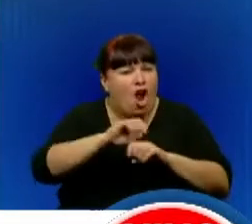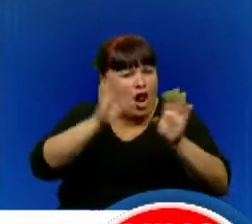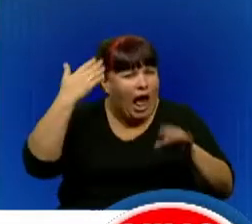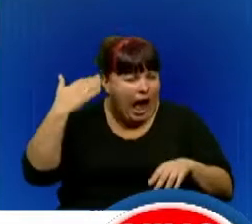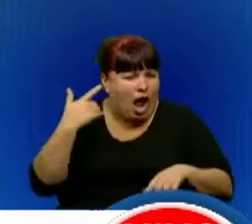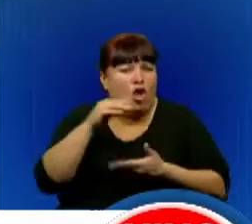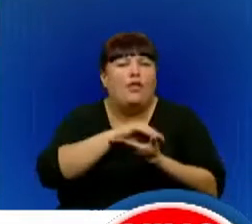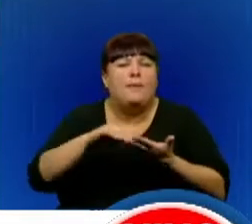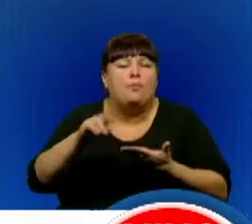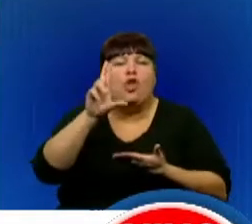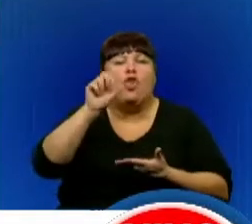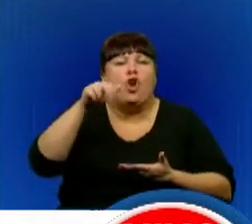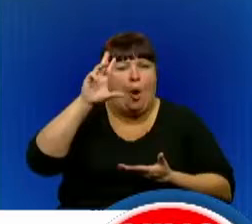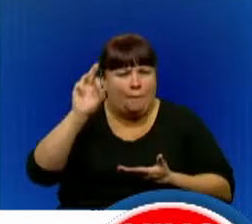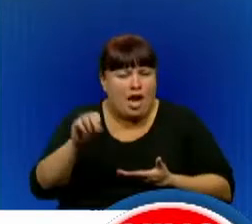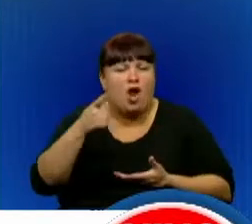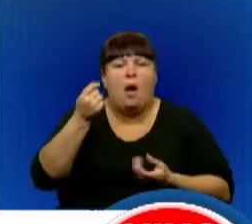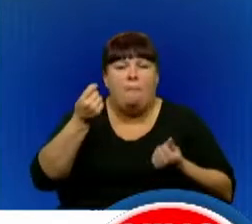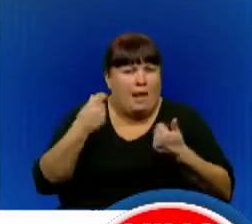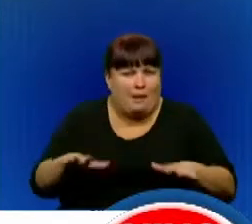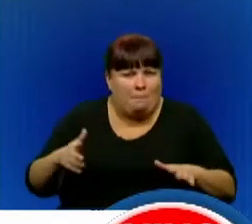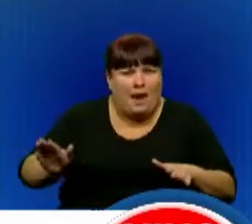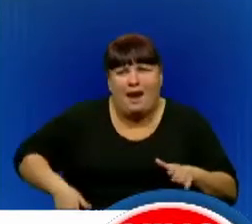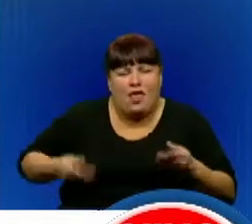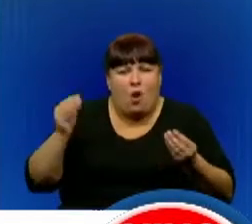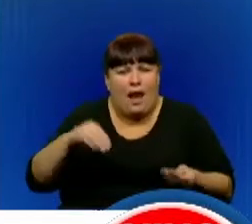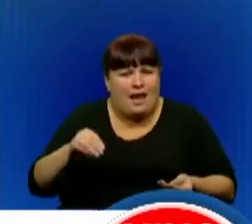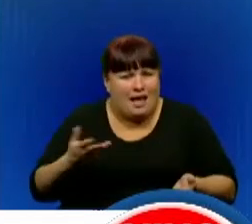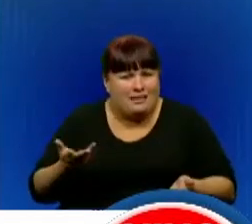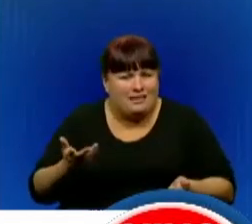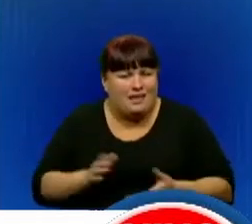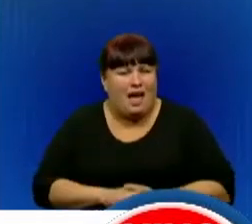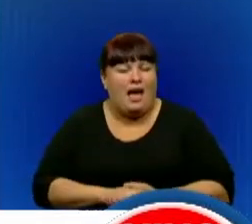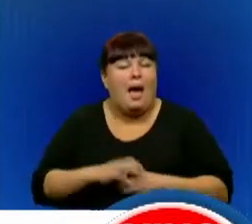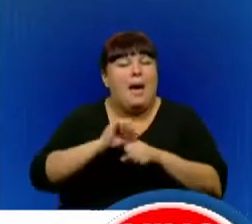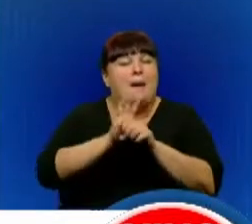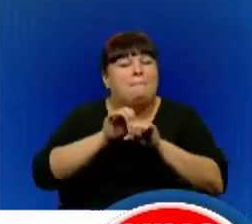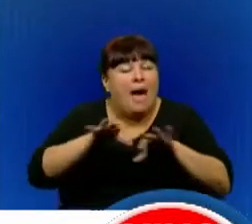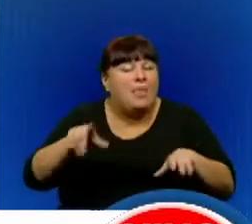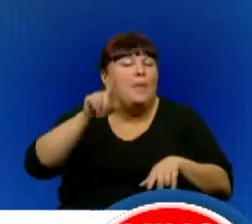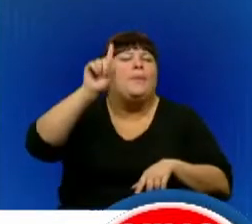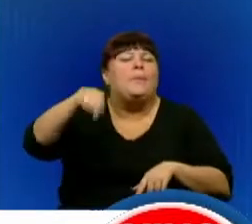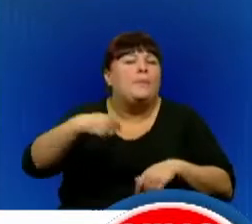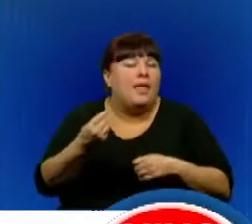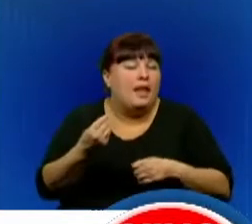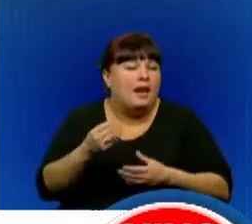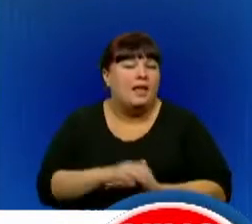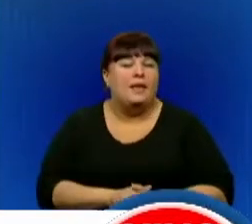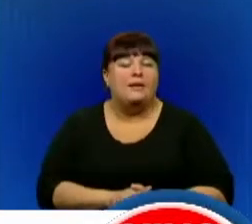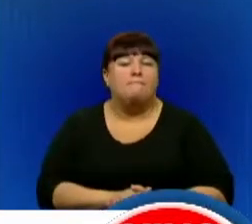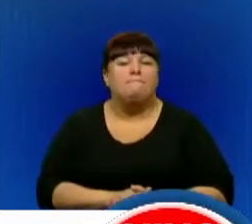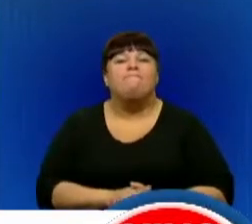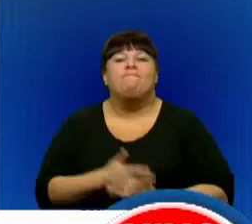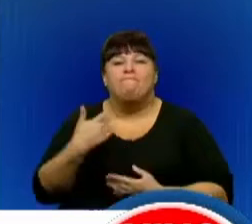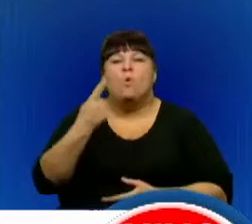claridad el diputado Romero, la pérdida de poder adquisitivo que ha tenido esta sociedad. La pandemia nos ha llevado, presidente, a